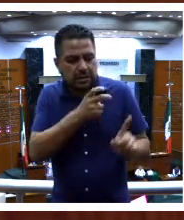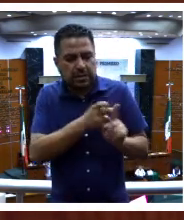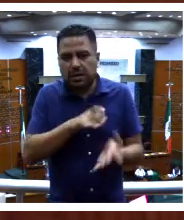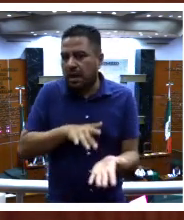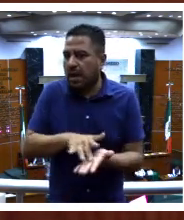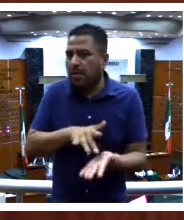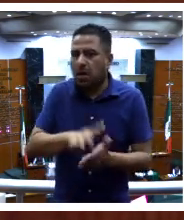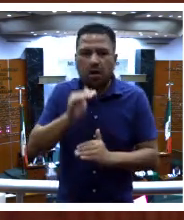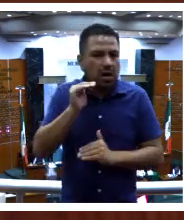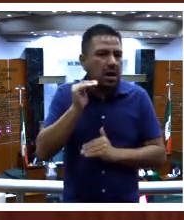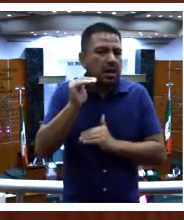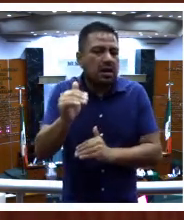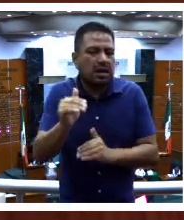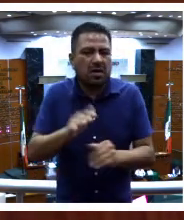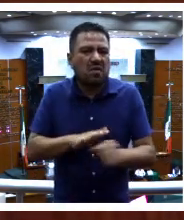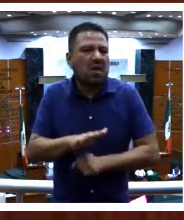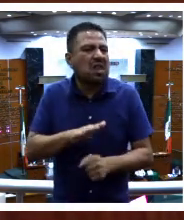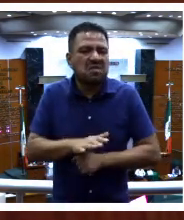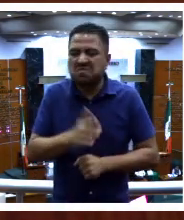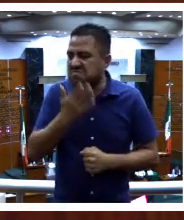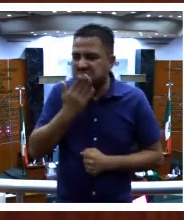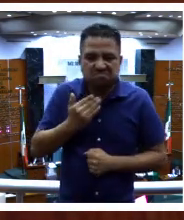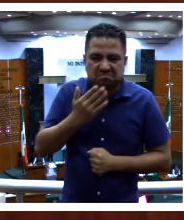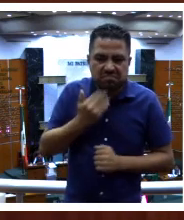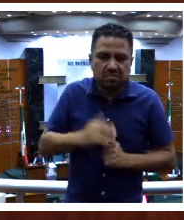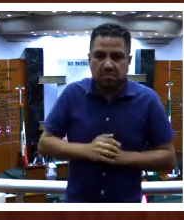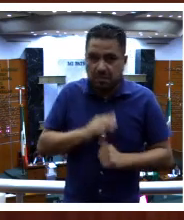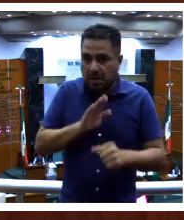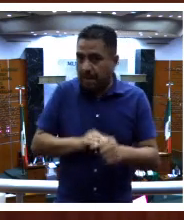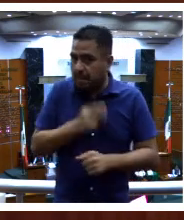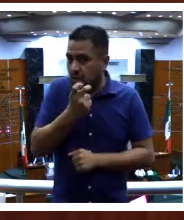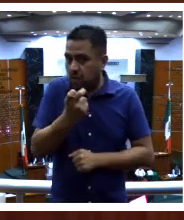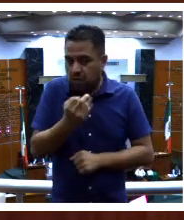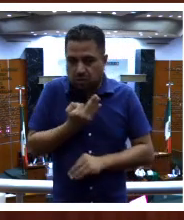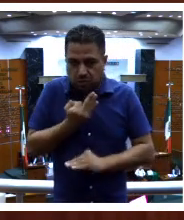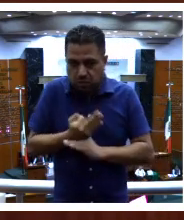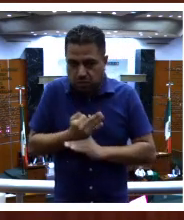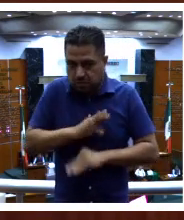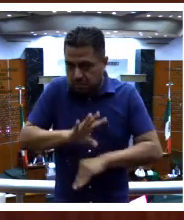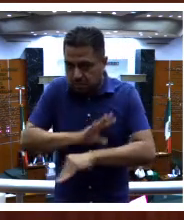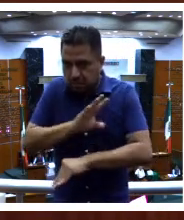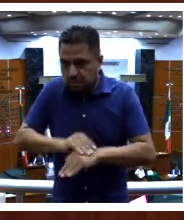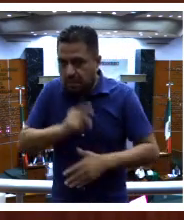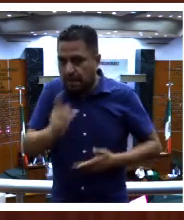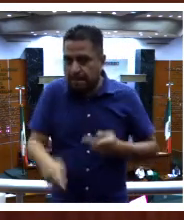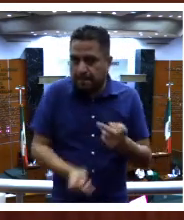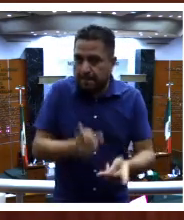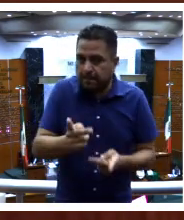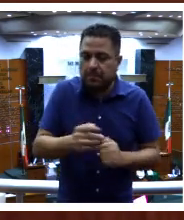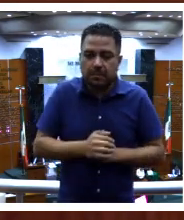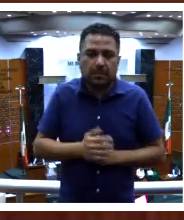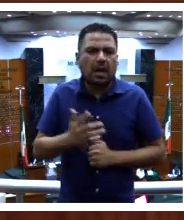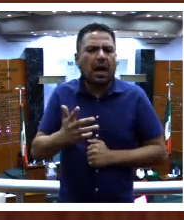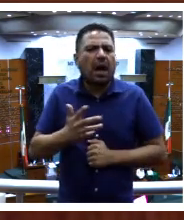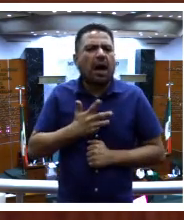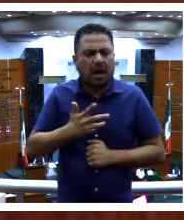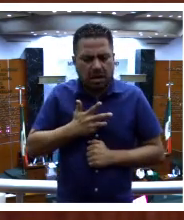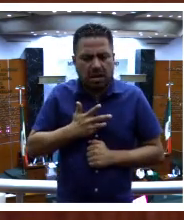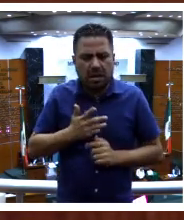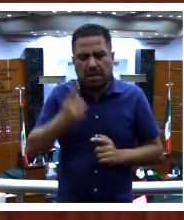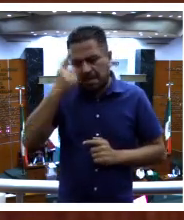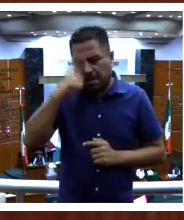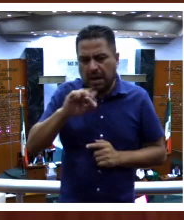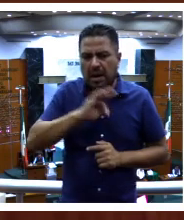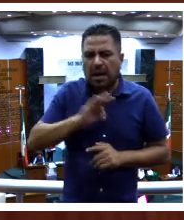son limitados e insuficientes. Por ello, me permito preguntarle, ¿existen condiciones